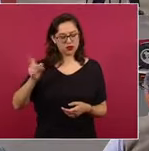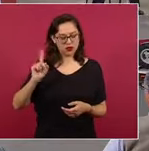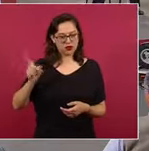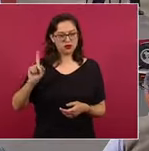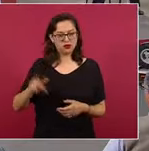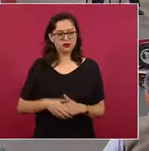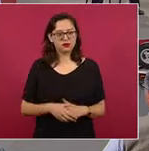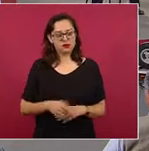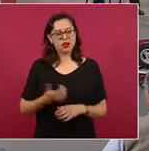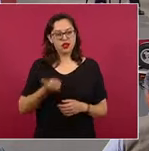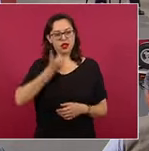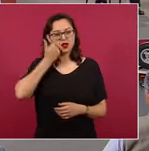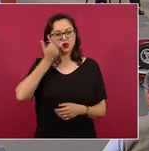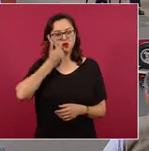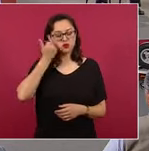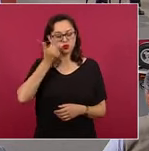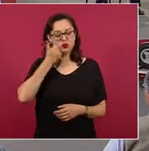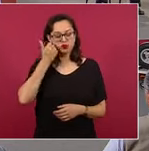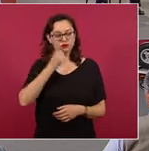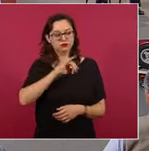es su alumno, sí.